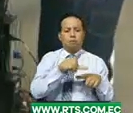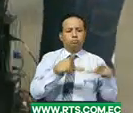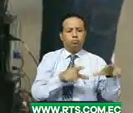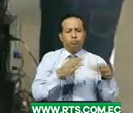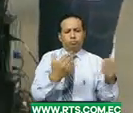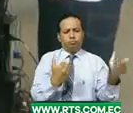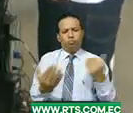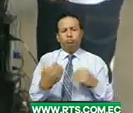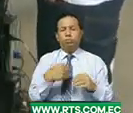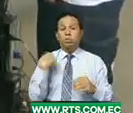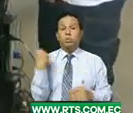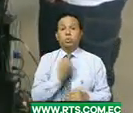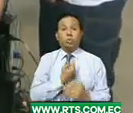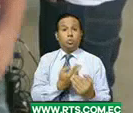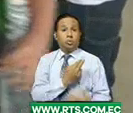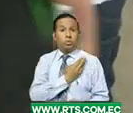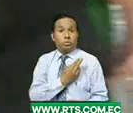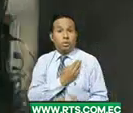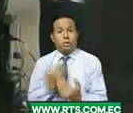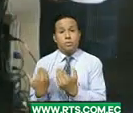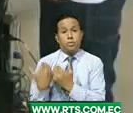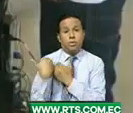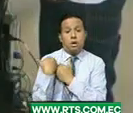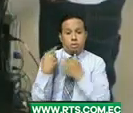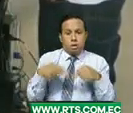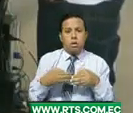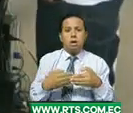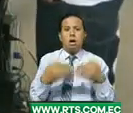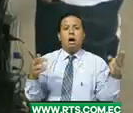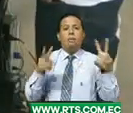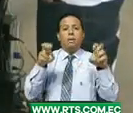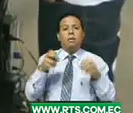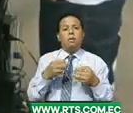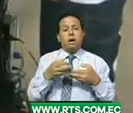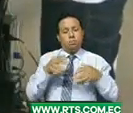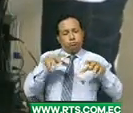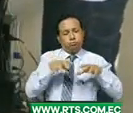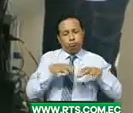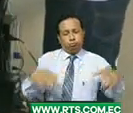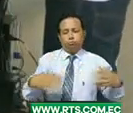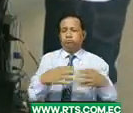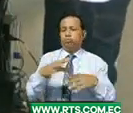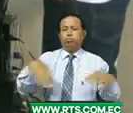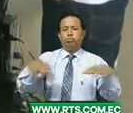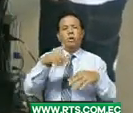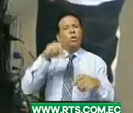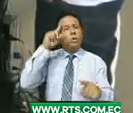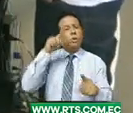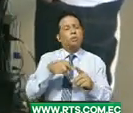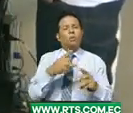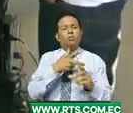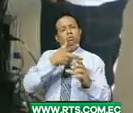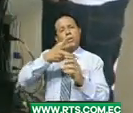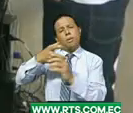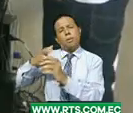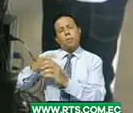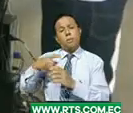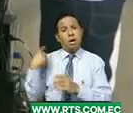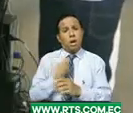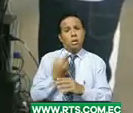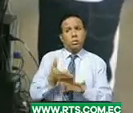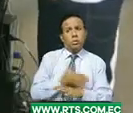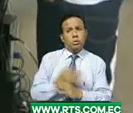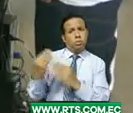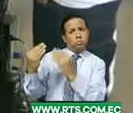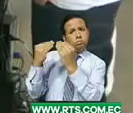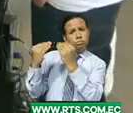nosotros como universidad habilitamos este punto de vacunación con las redes tecnológicas, con los sistemas informáticos. Nuestro personal recibió la